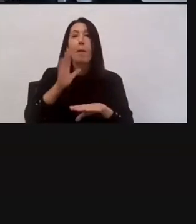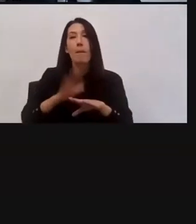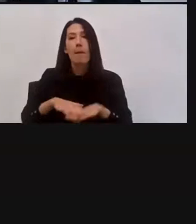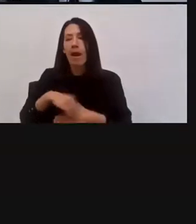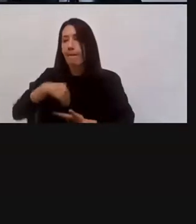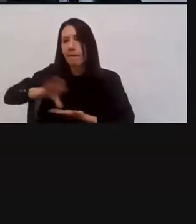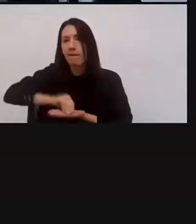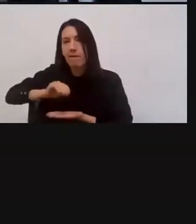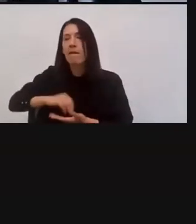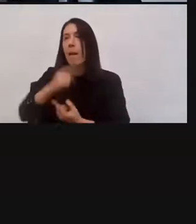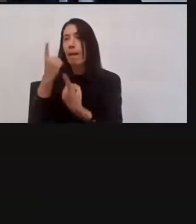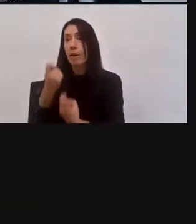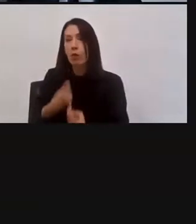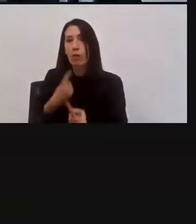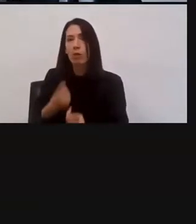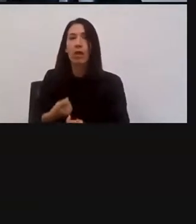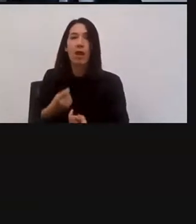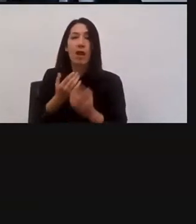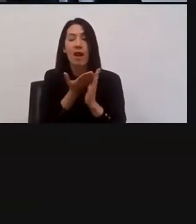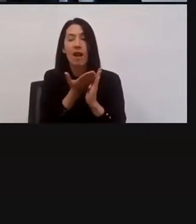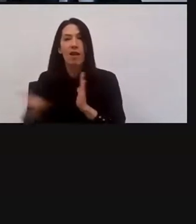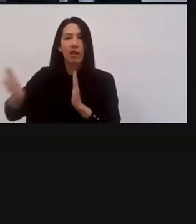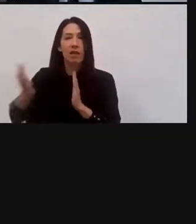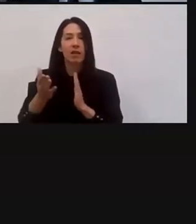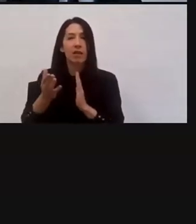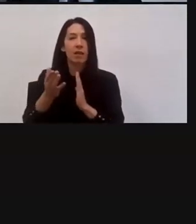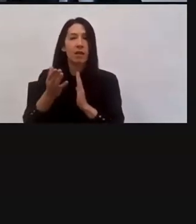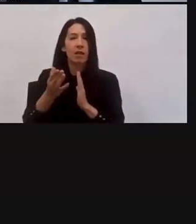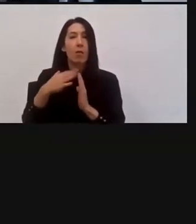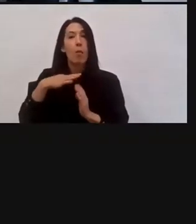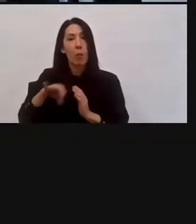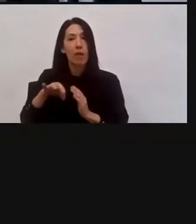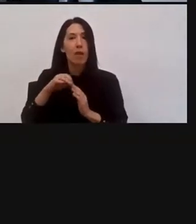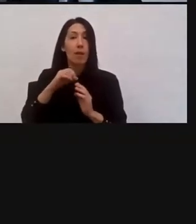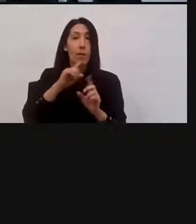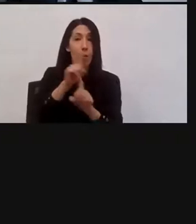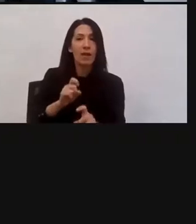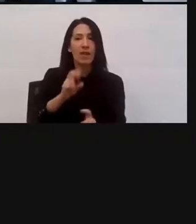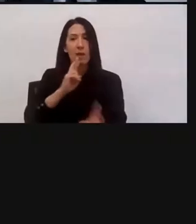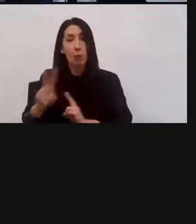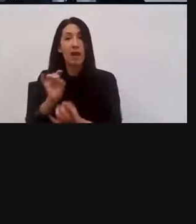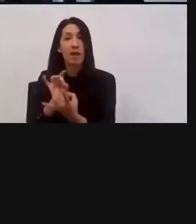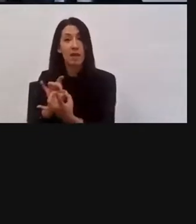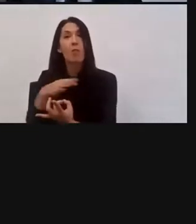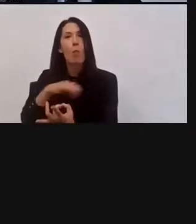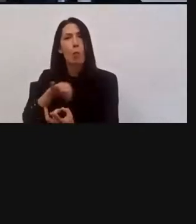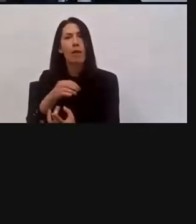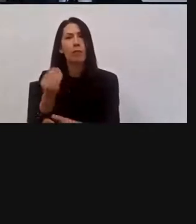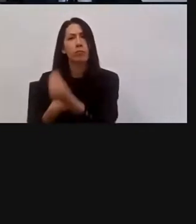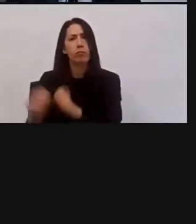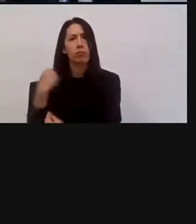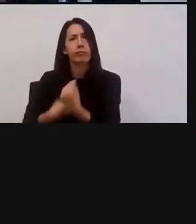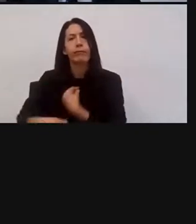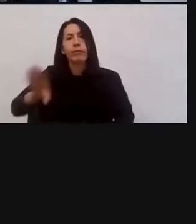preguntas que a través de la aplicación en preguntas y respuestas y el chat nos podáis plantear